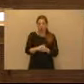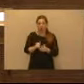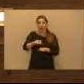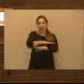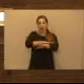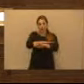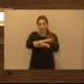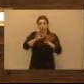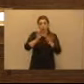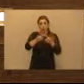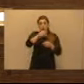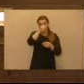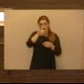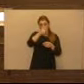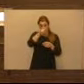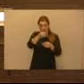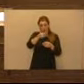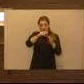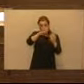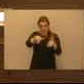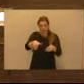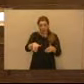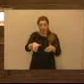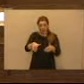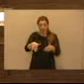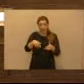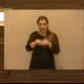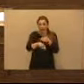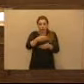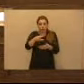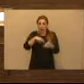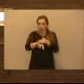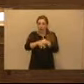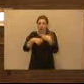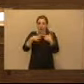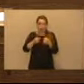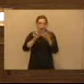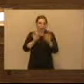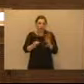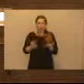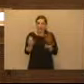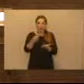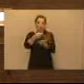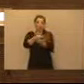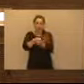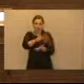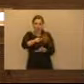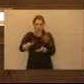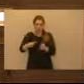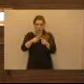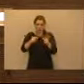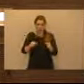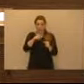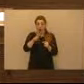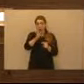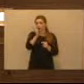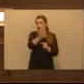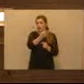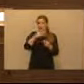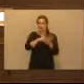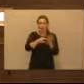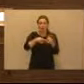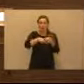del Partido Socialista nos está conduciendo en la gestión de los recursos sanitarios, cuando a través del sistema público invertiríamos